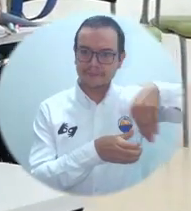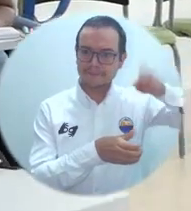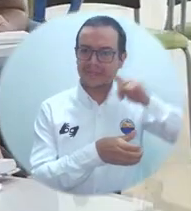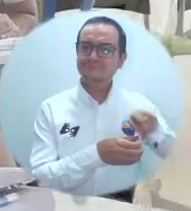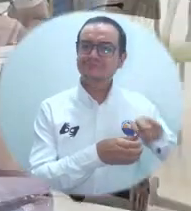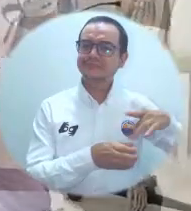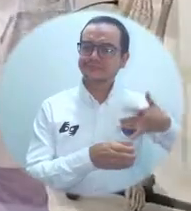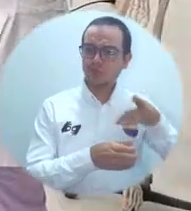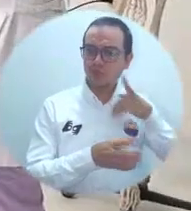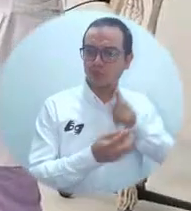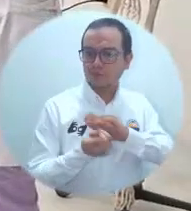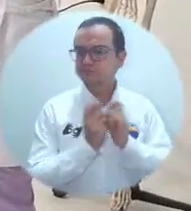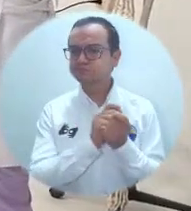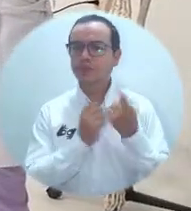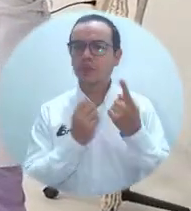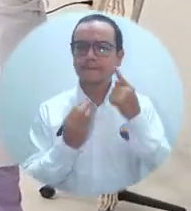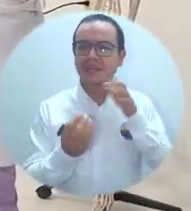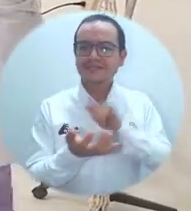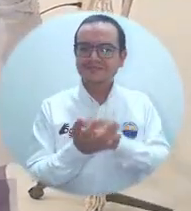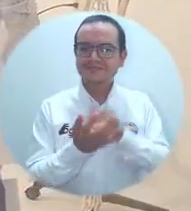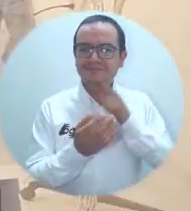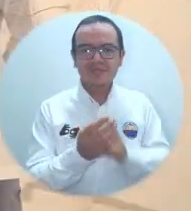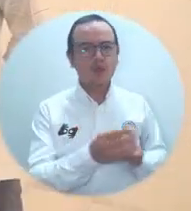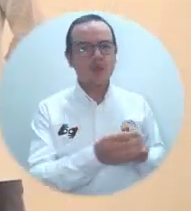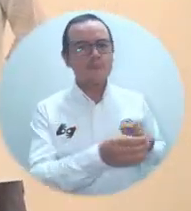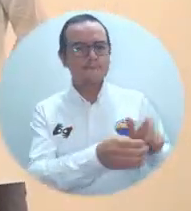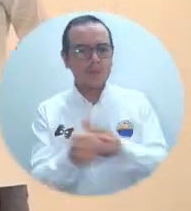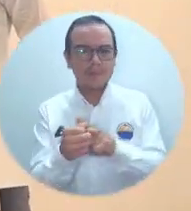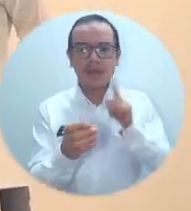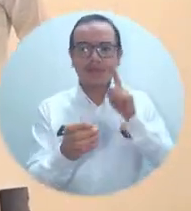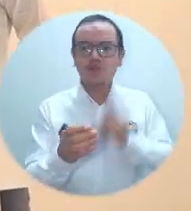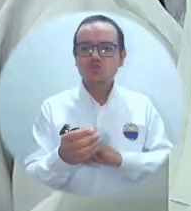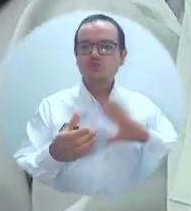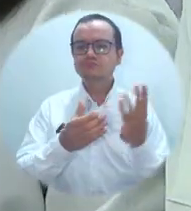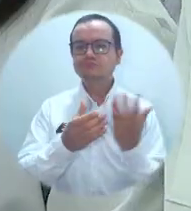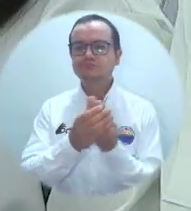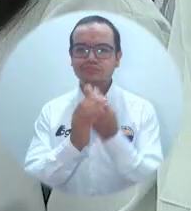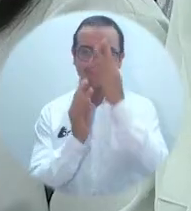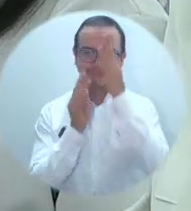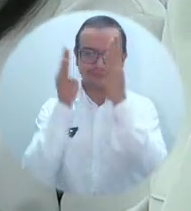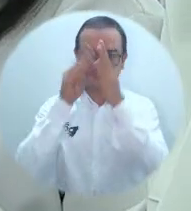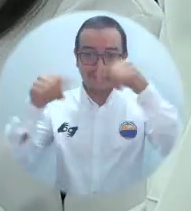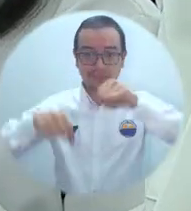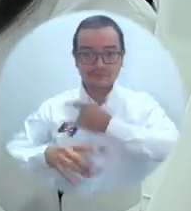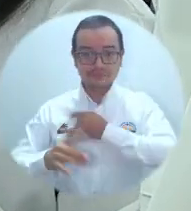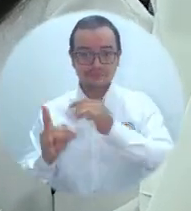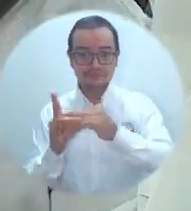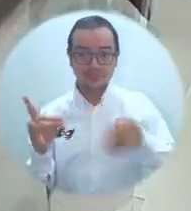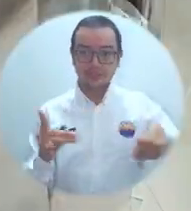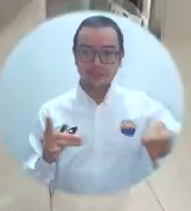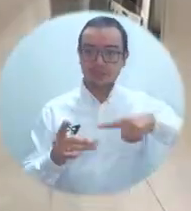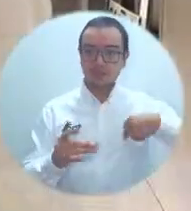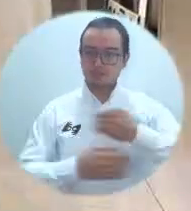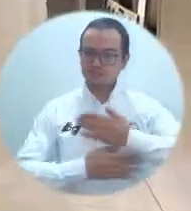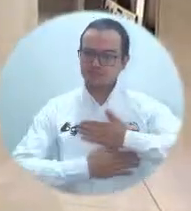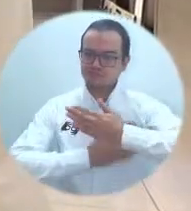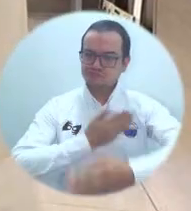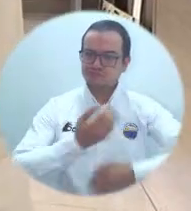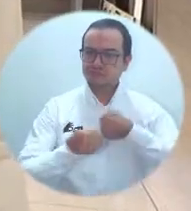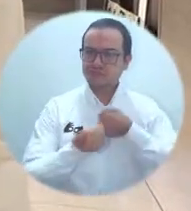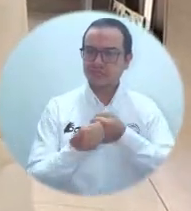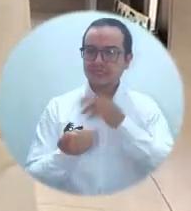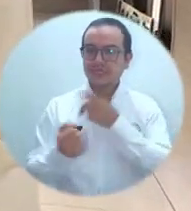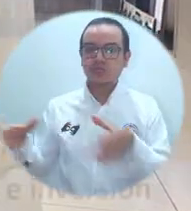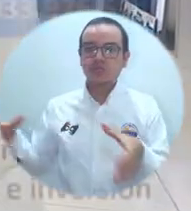de esta Casa de Estudios Superiores bajo el plan de gobierno por una universidad más incluyente e innovadora, se han pronunciado para brindar su